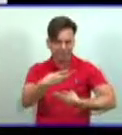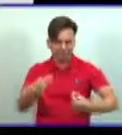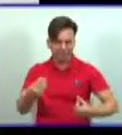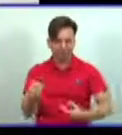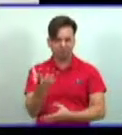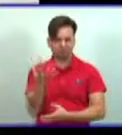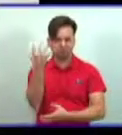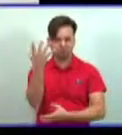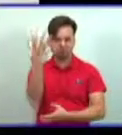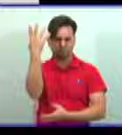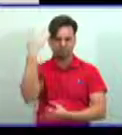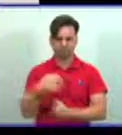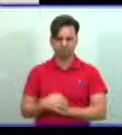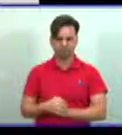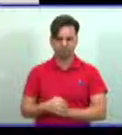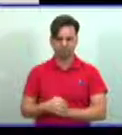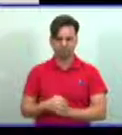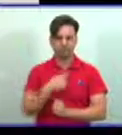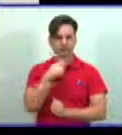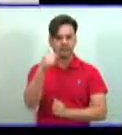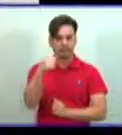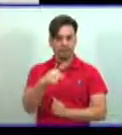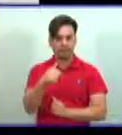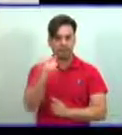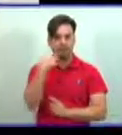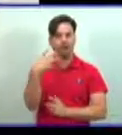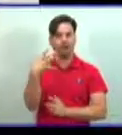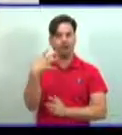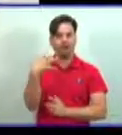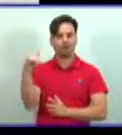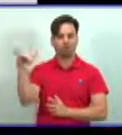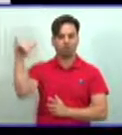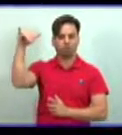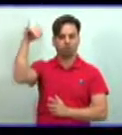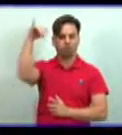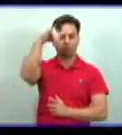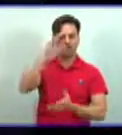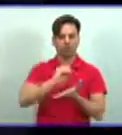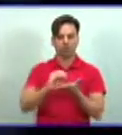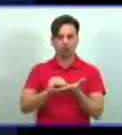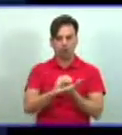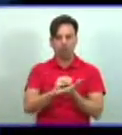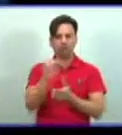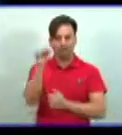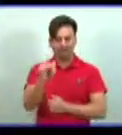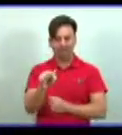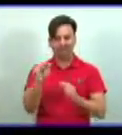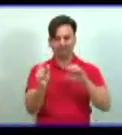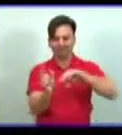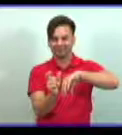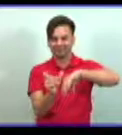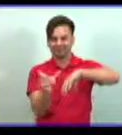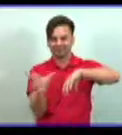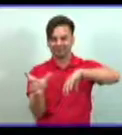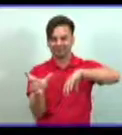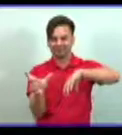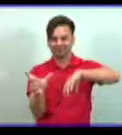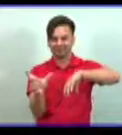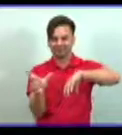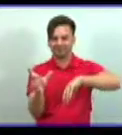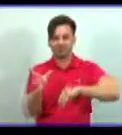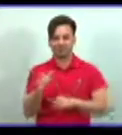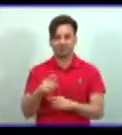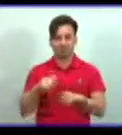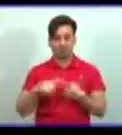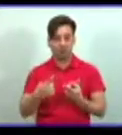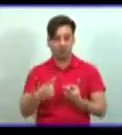¿Sabías que los aviones vuelan por la estratosfera para evitar las turbulencias? La mesosfera se encuentra entre los 50 y